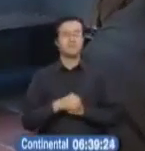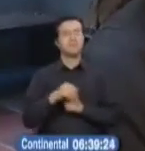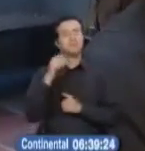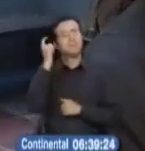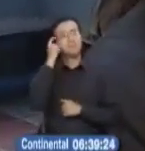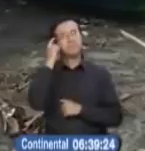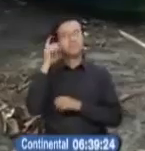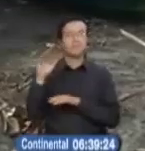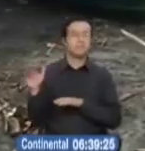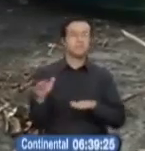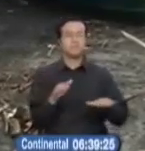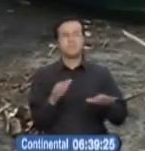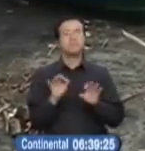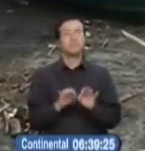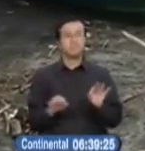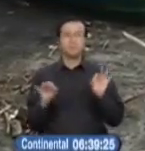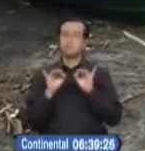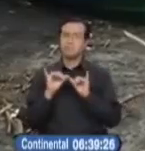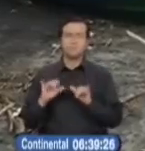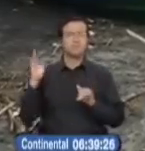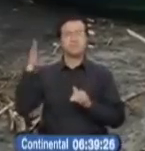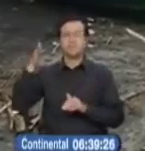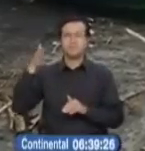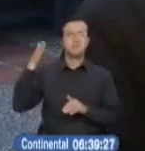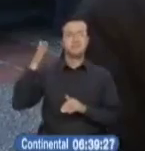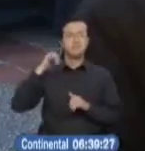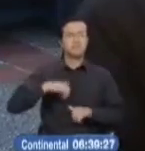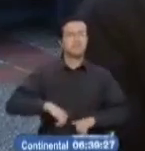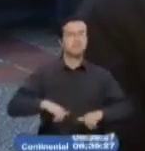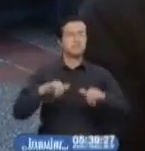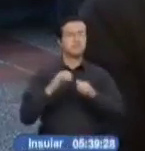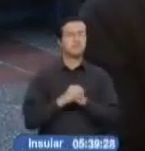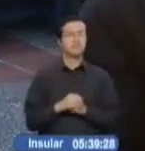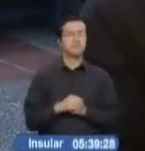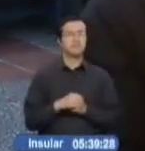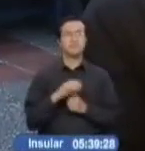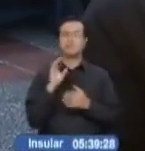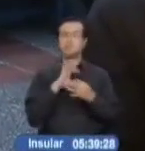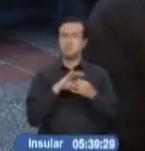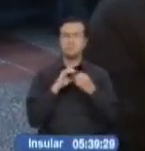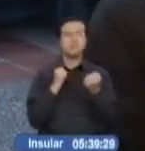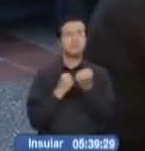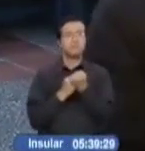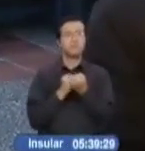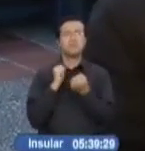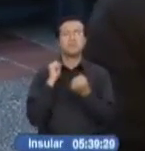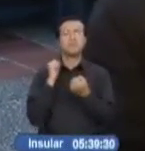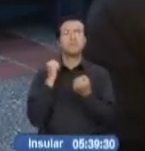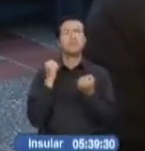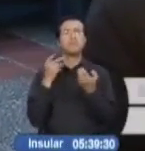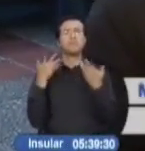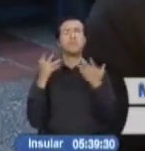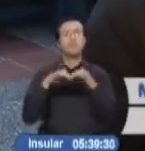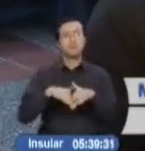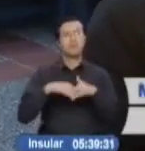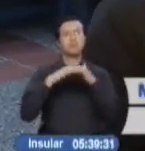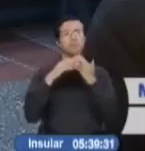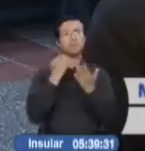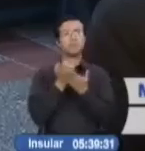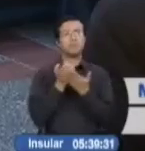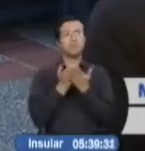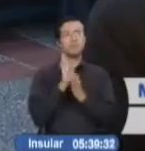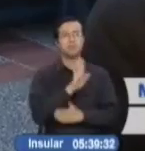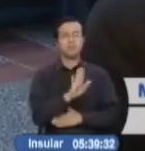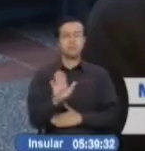que tras el terremoto es necesario seguir concurriendo a estos lugares. Y una forma de mostrar nuestro apoyo es apoyar la reactivación económica de